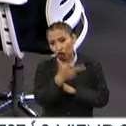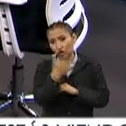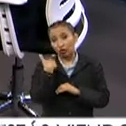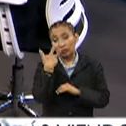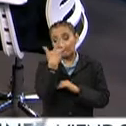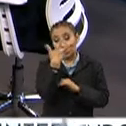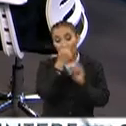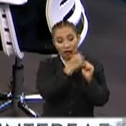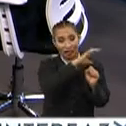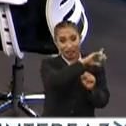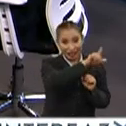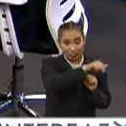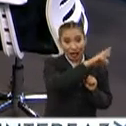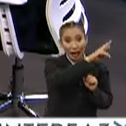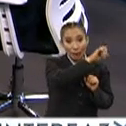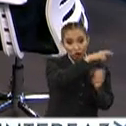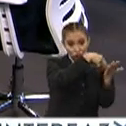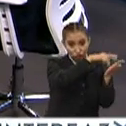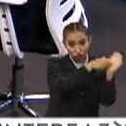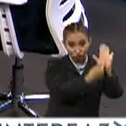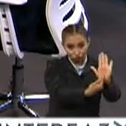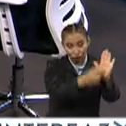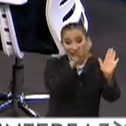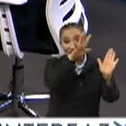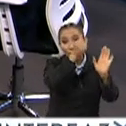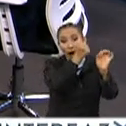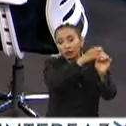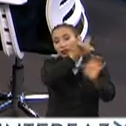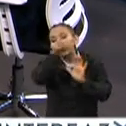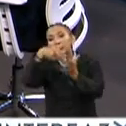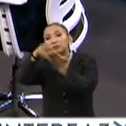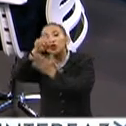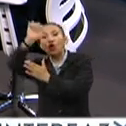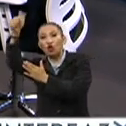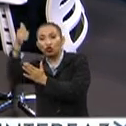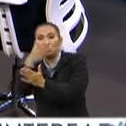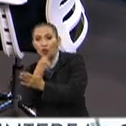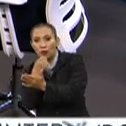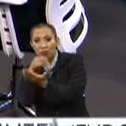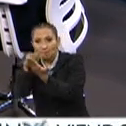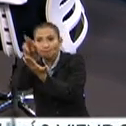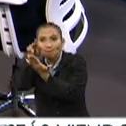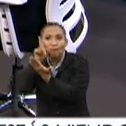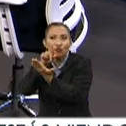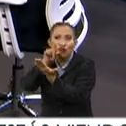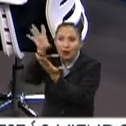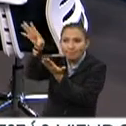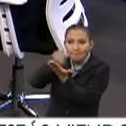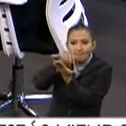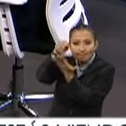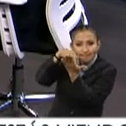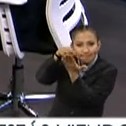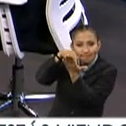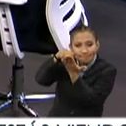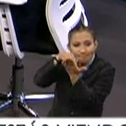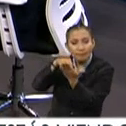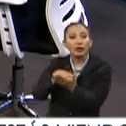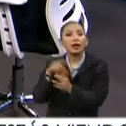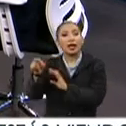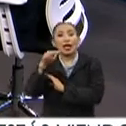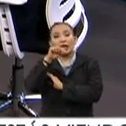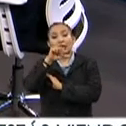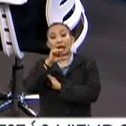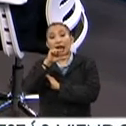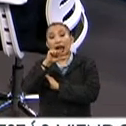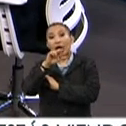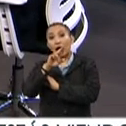unos 5 años después de que Ramos Martínez nos entregara este retrato que todavía está, digamos, muy apegado a la enunciación del siglo XIX. Vemos a una Nagui